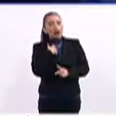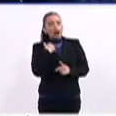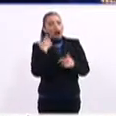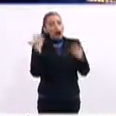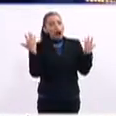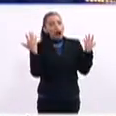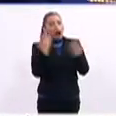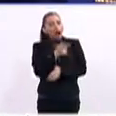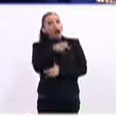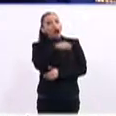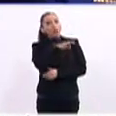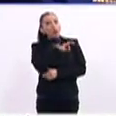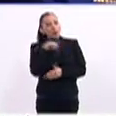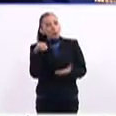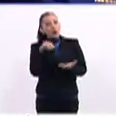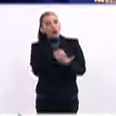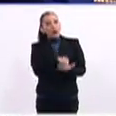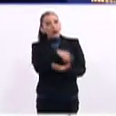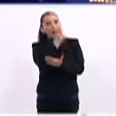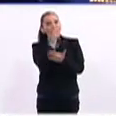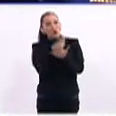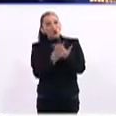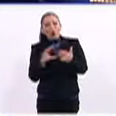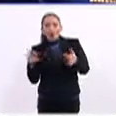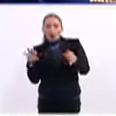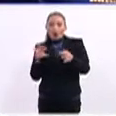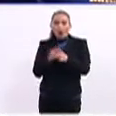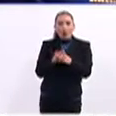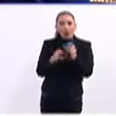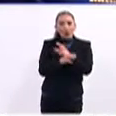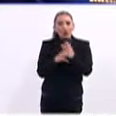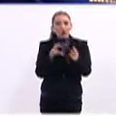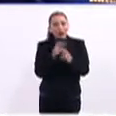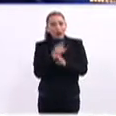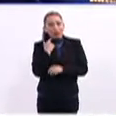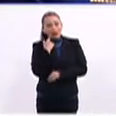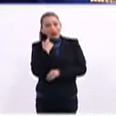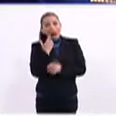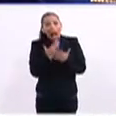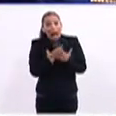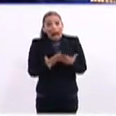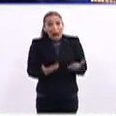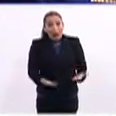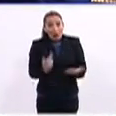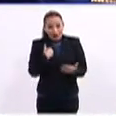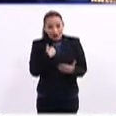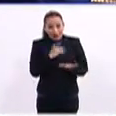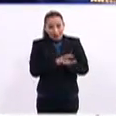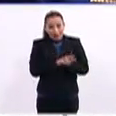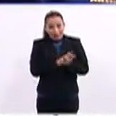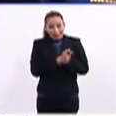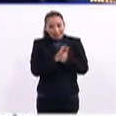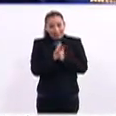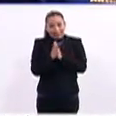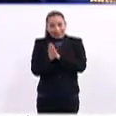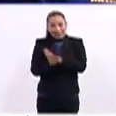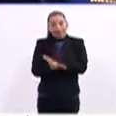cuenta que podía agregarle cosas al lienzo. Entonces se convirtió en una